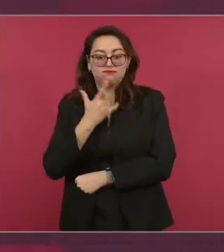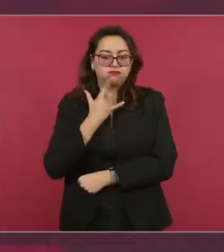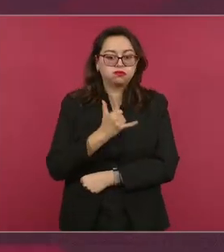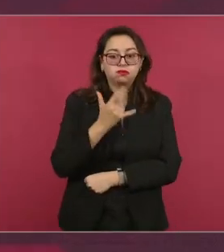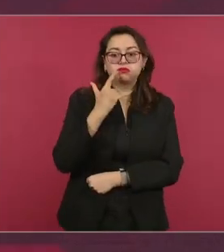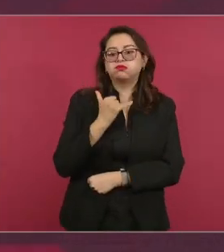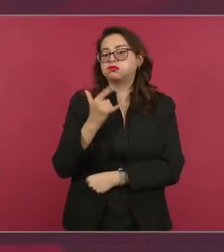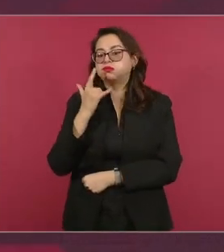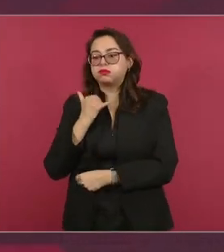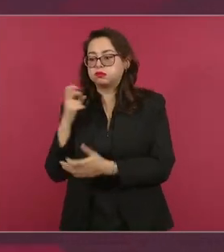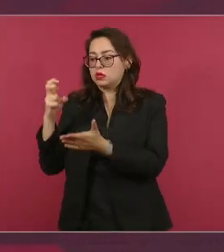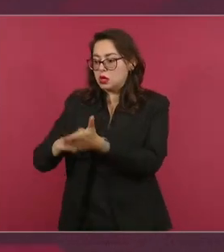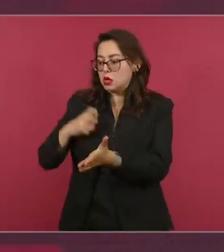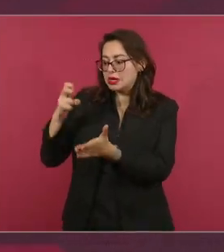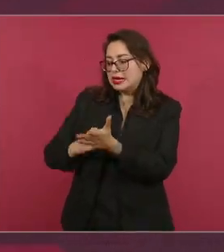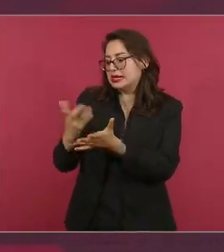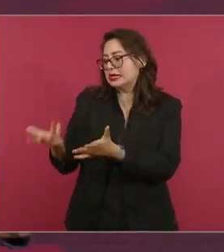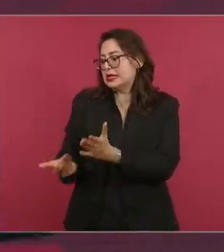porque